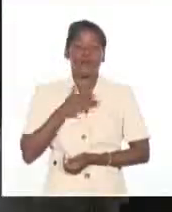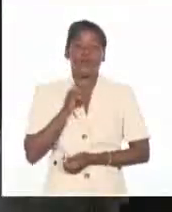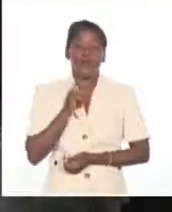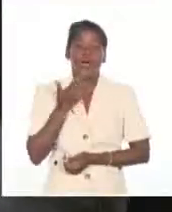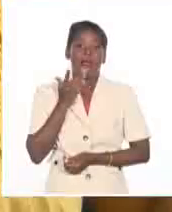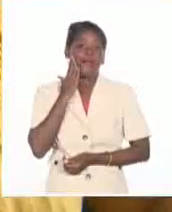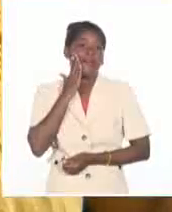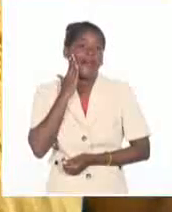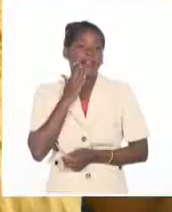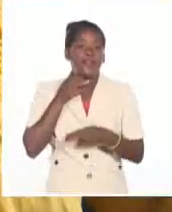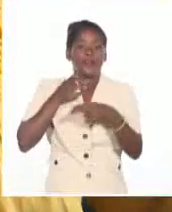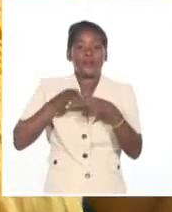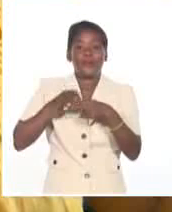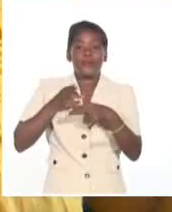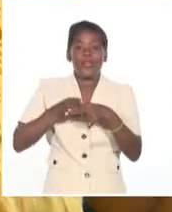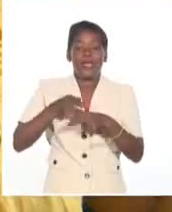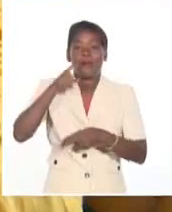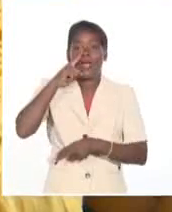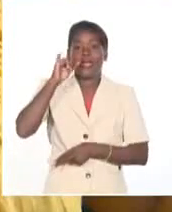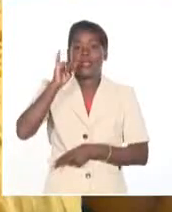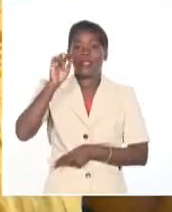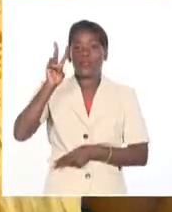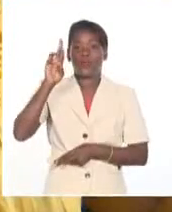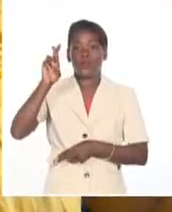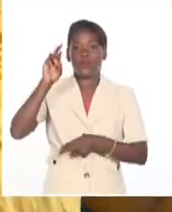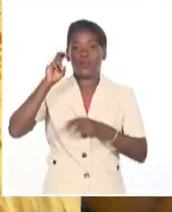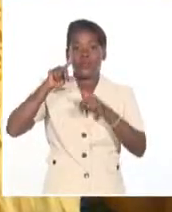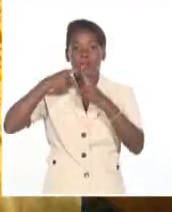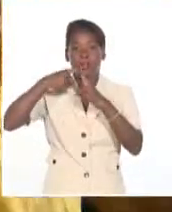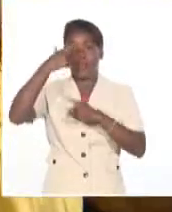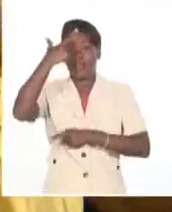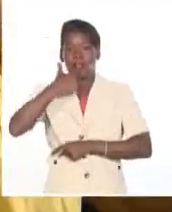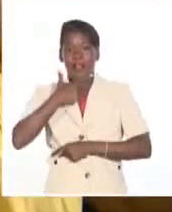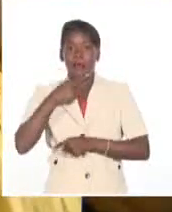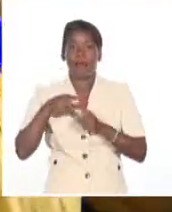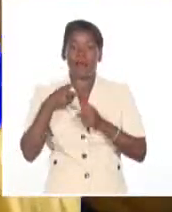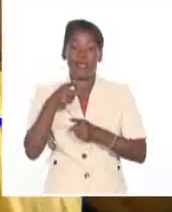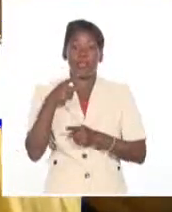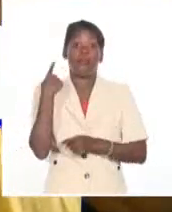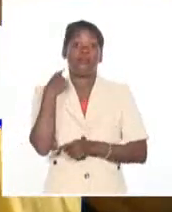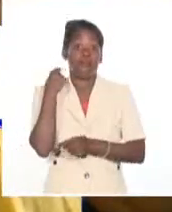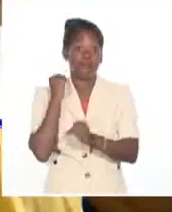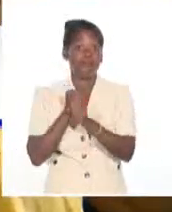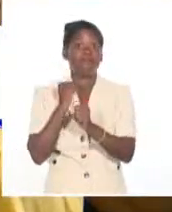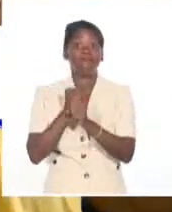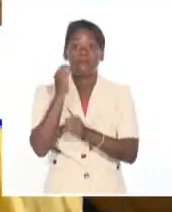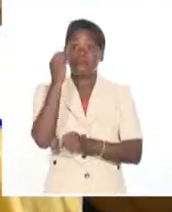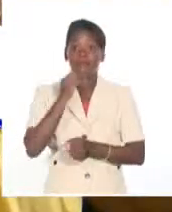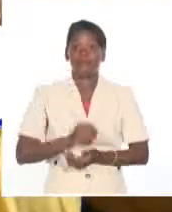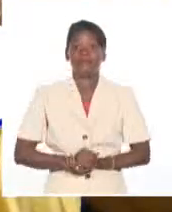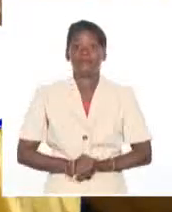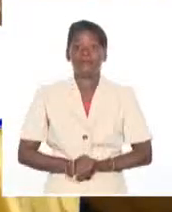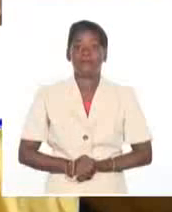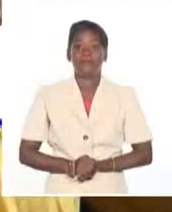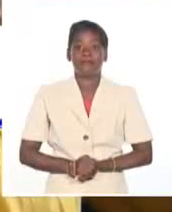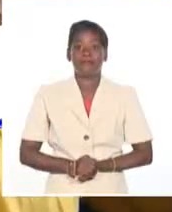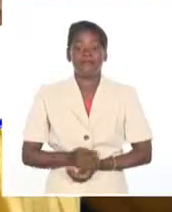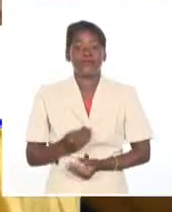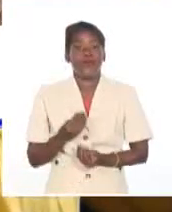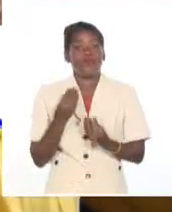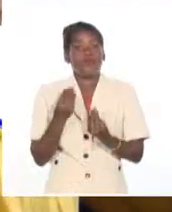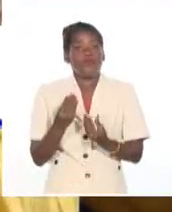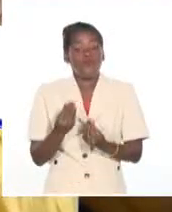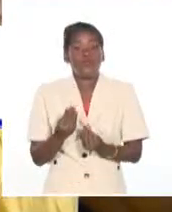cuando cuenta con más de 5 décadas de trayectoria artística. Yo sé que me lo merezco, pero tengo tantos y